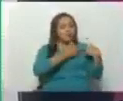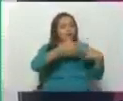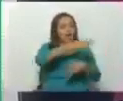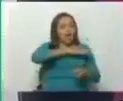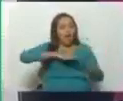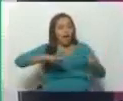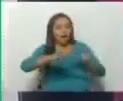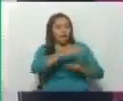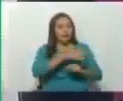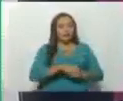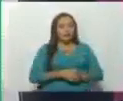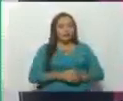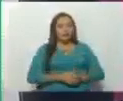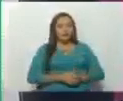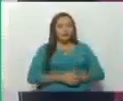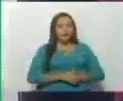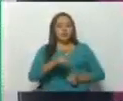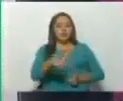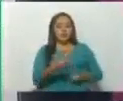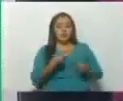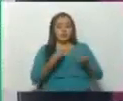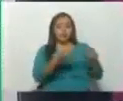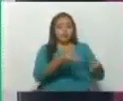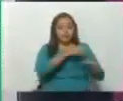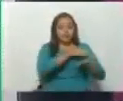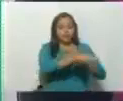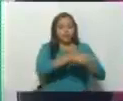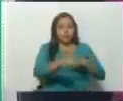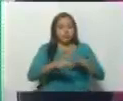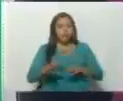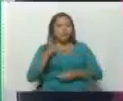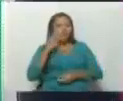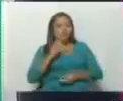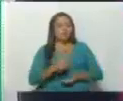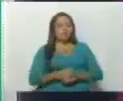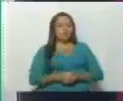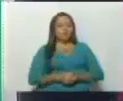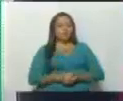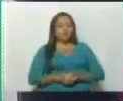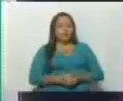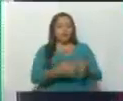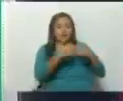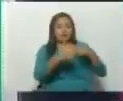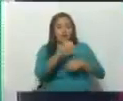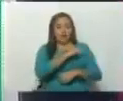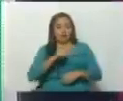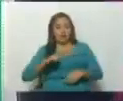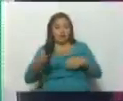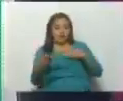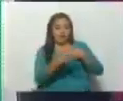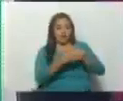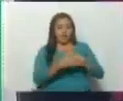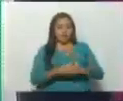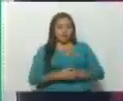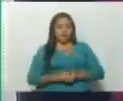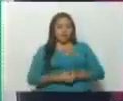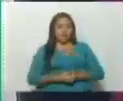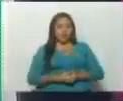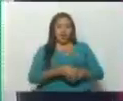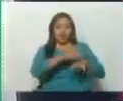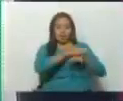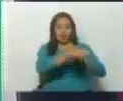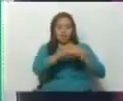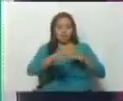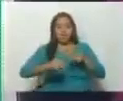entorno y, bueno, también al municipio, ¿no? Por ejemplo, bueno, una propiedad privada, hablando de los municipios,